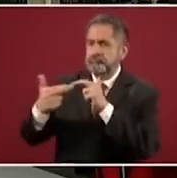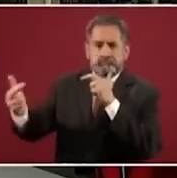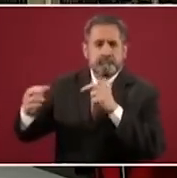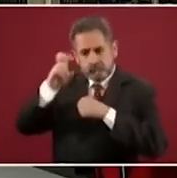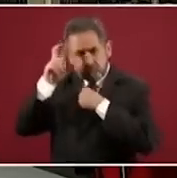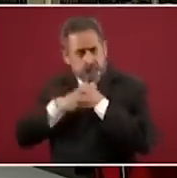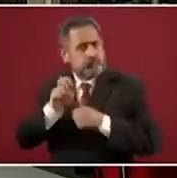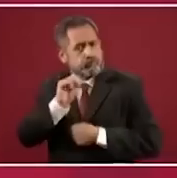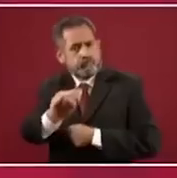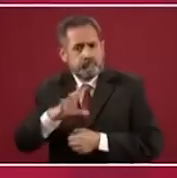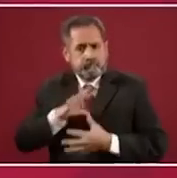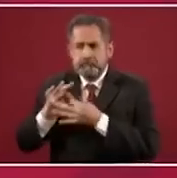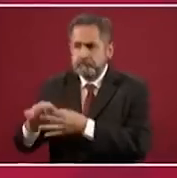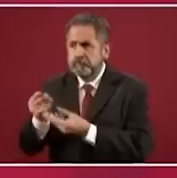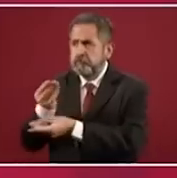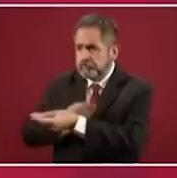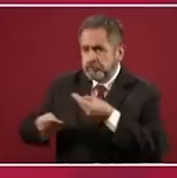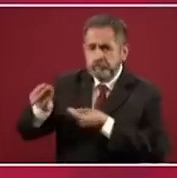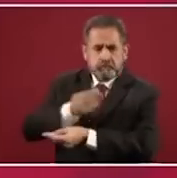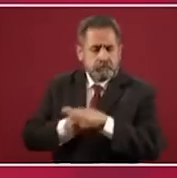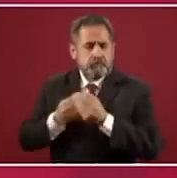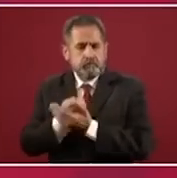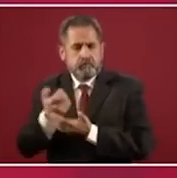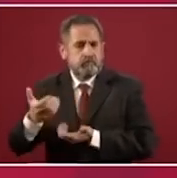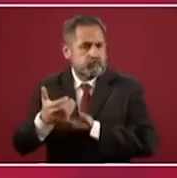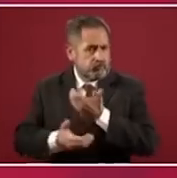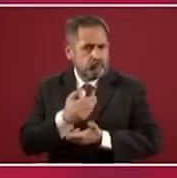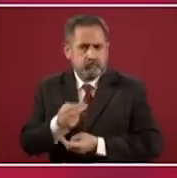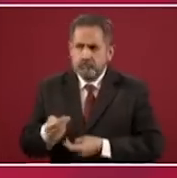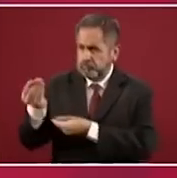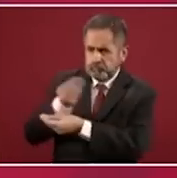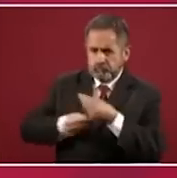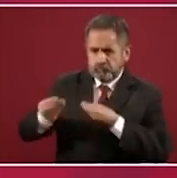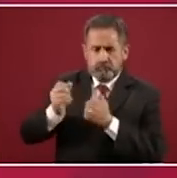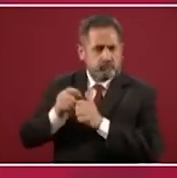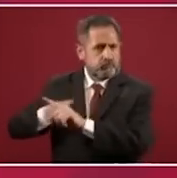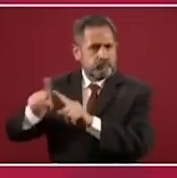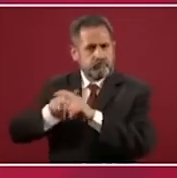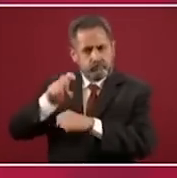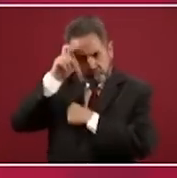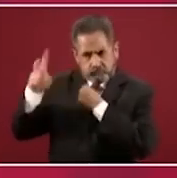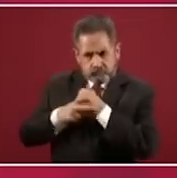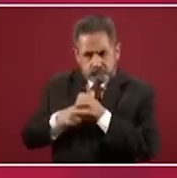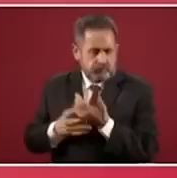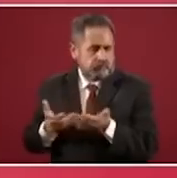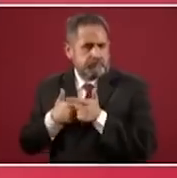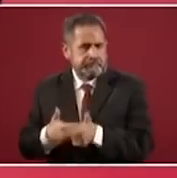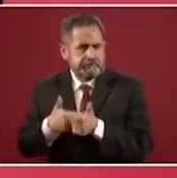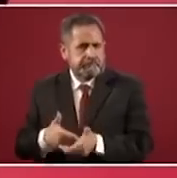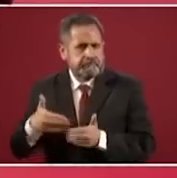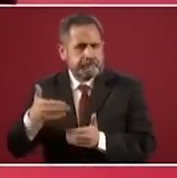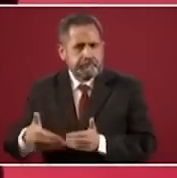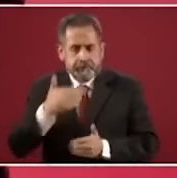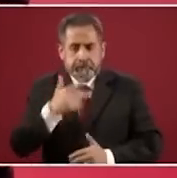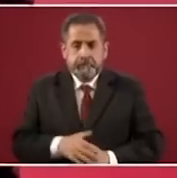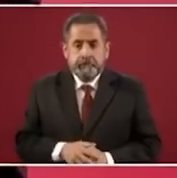europeos, hay buen intercambio económico, comercial, con todos los países, y se va a seguir procurando. Lo